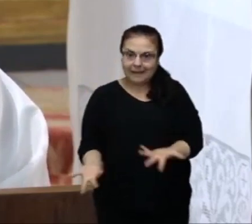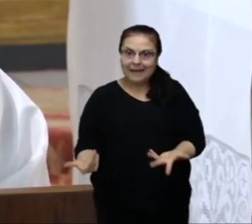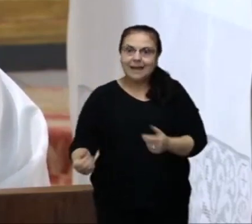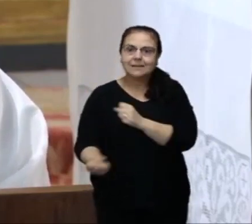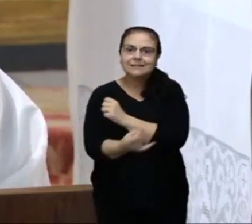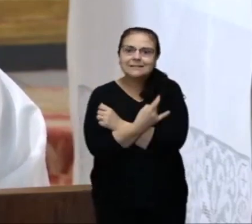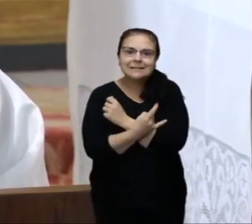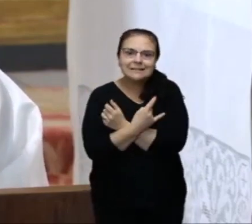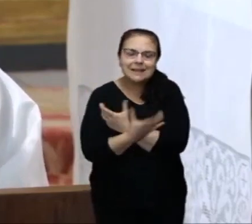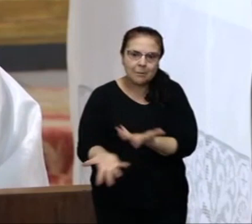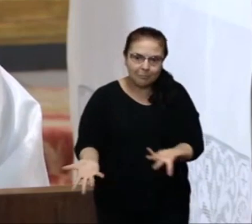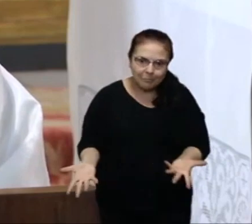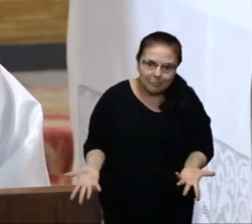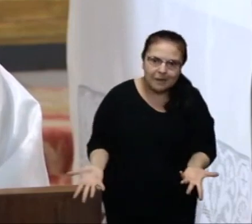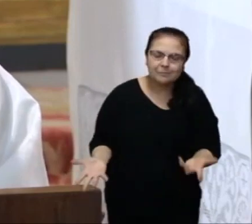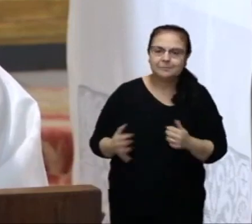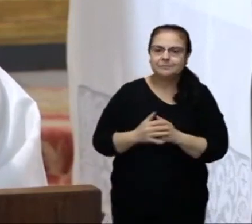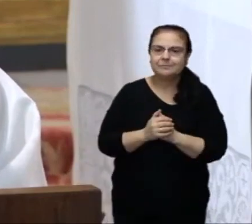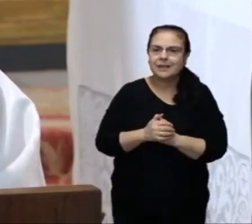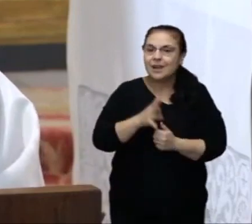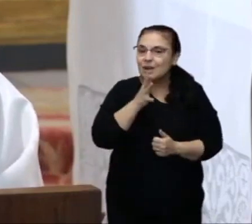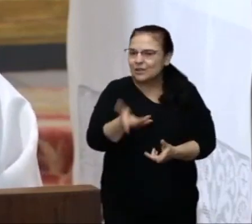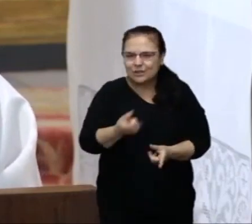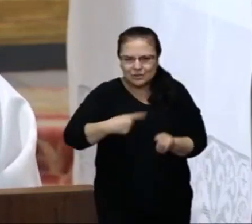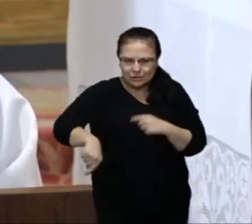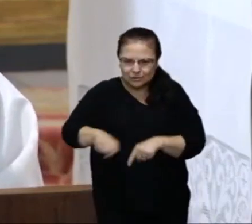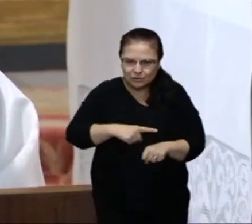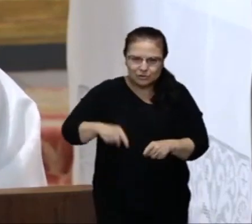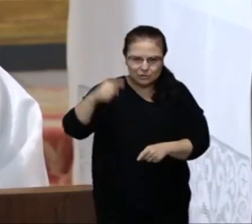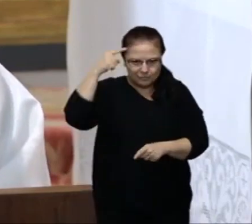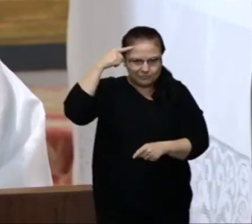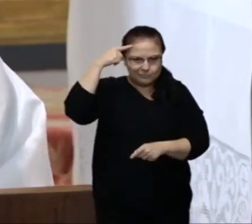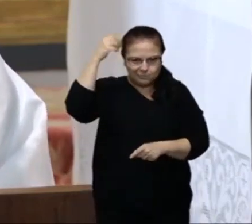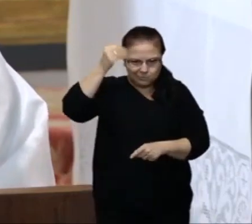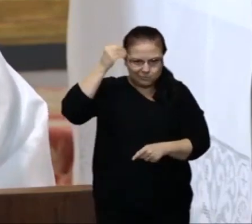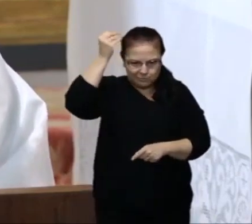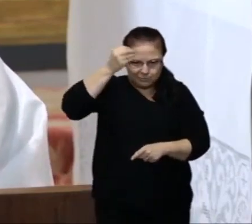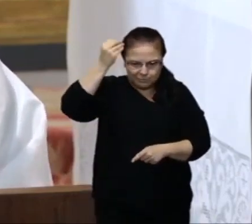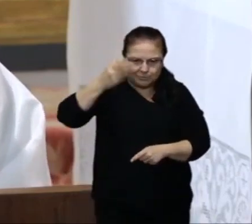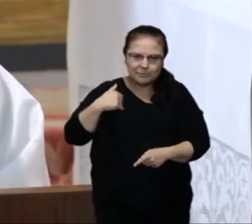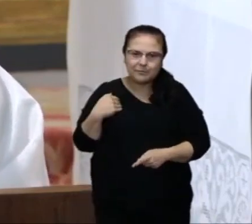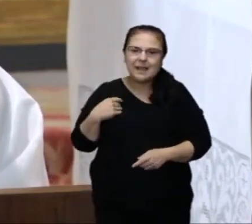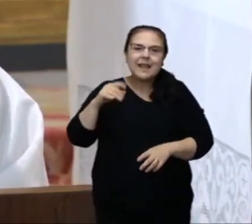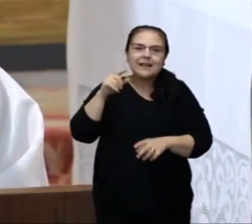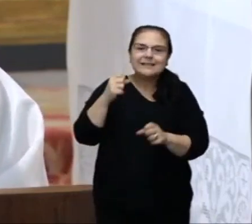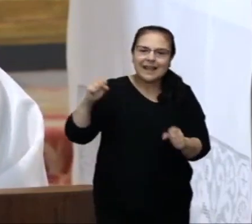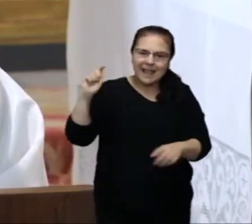nuestros esfuerzos apostólicos con los criterios de la eficiencia, de la funcionalidad y del